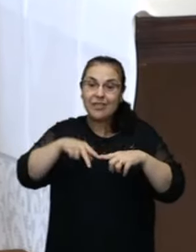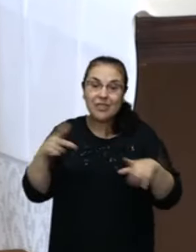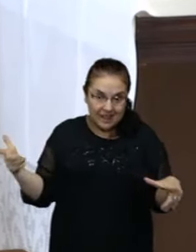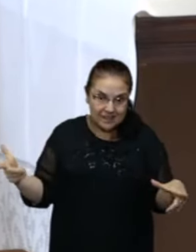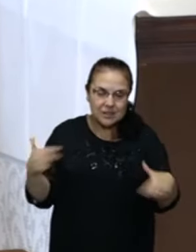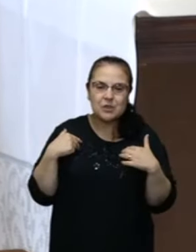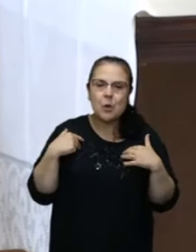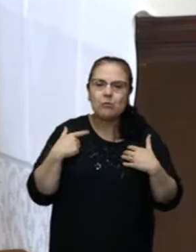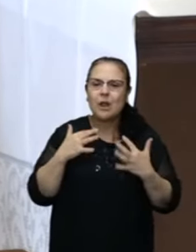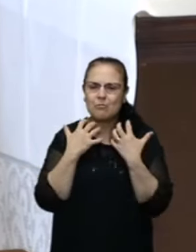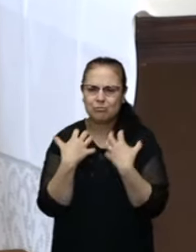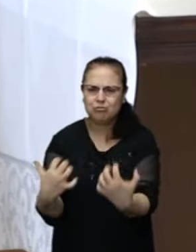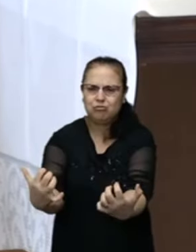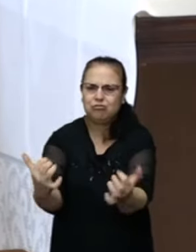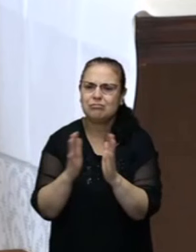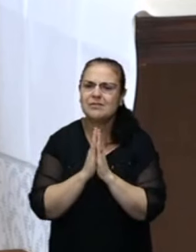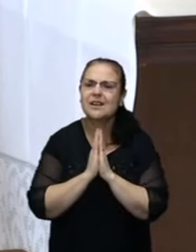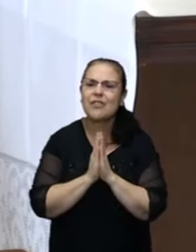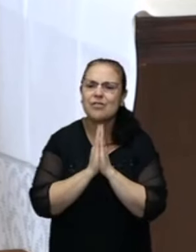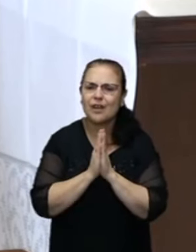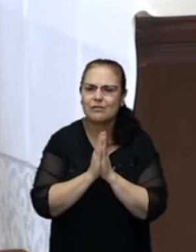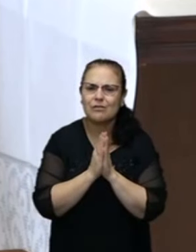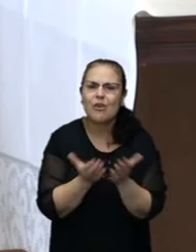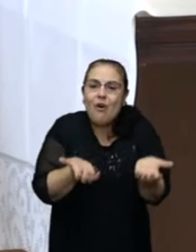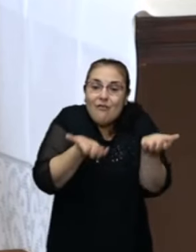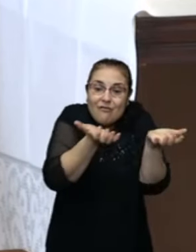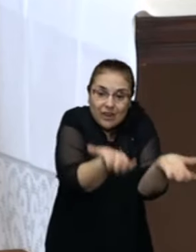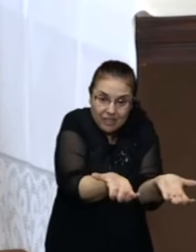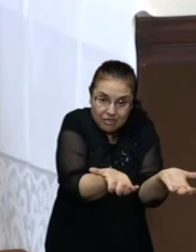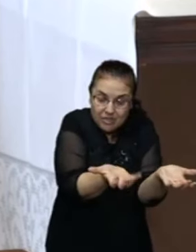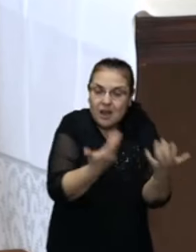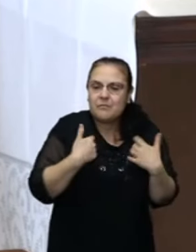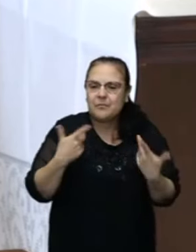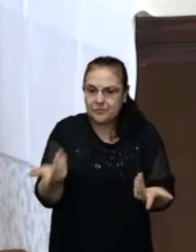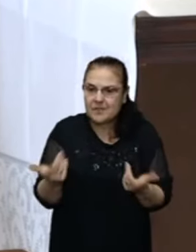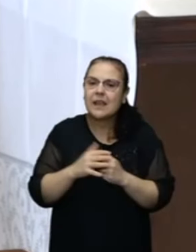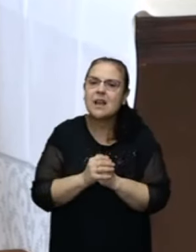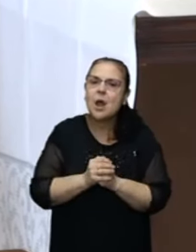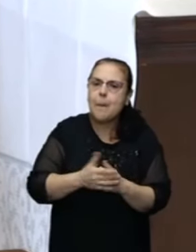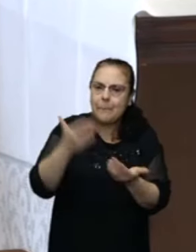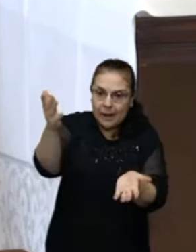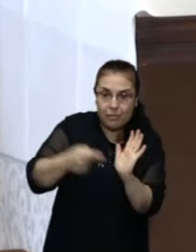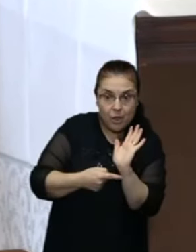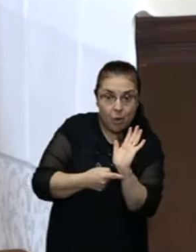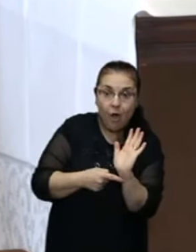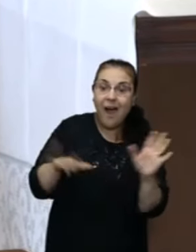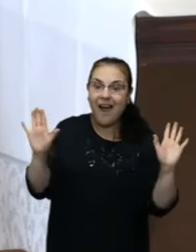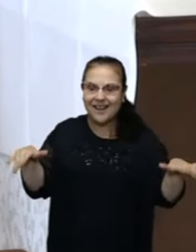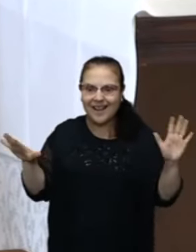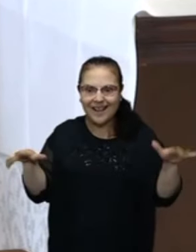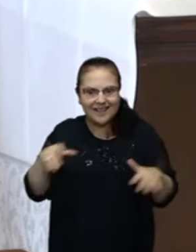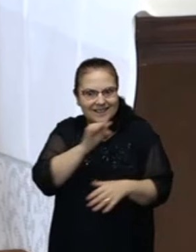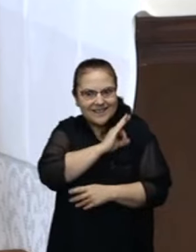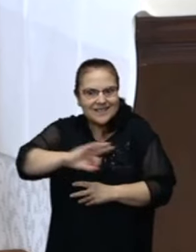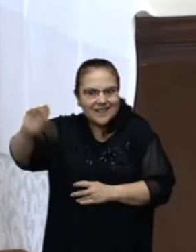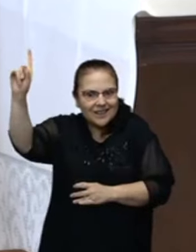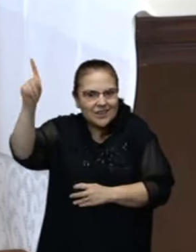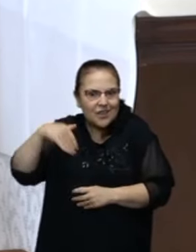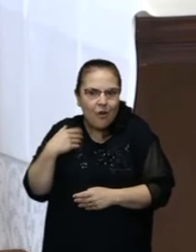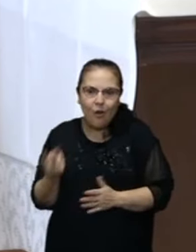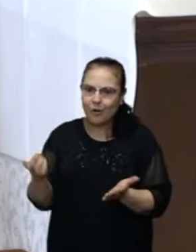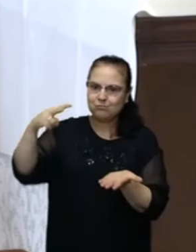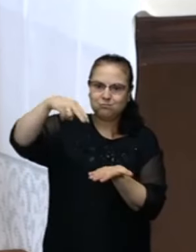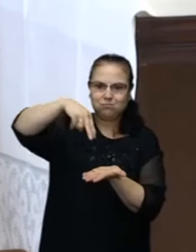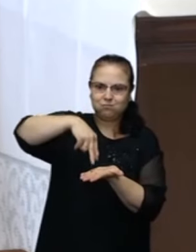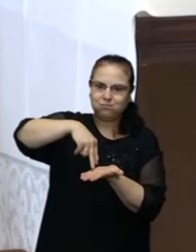estaba fuera rezando durante la ofrenda del incienso. Y se le apareció el ángel del Señor de pie a